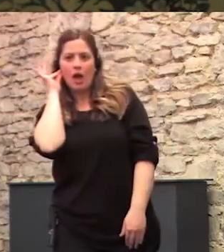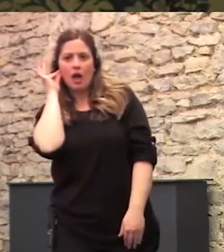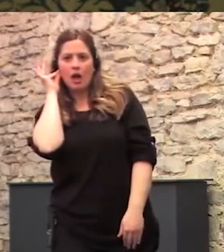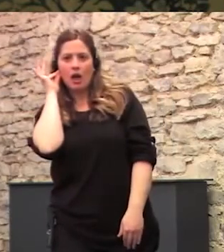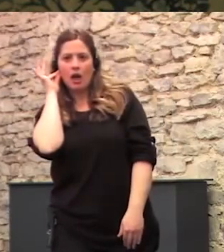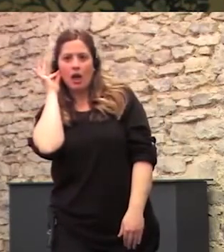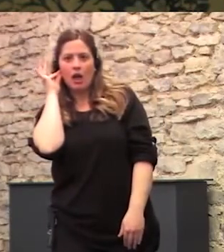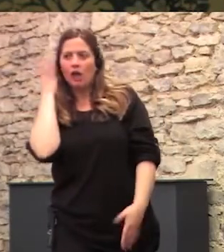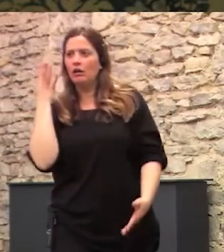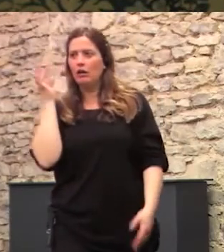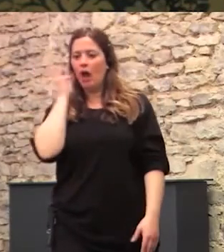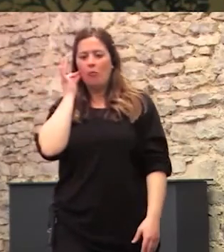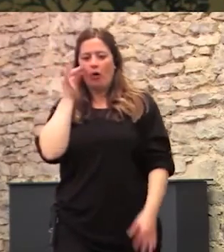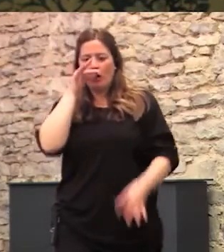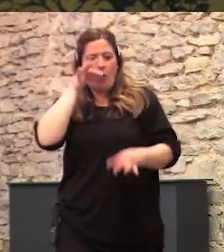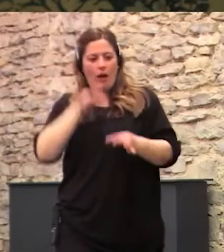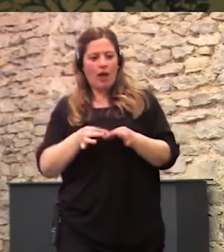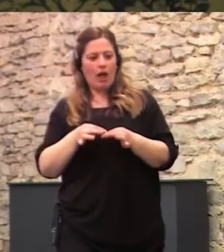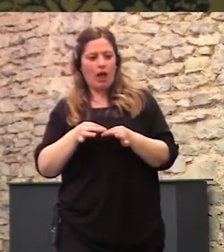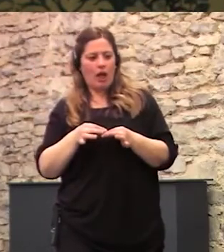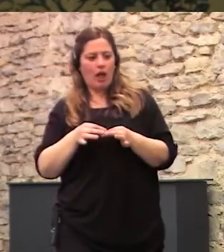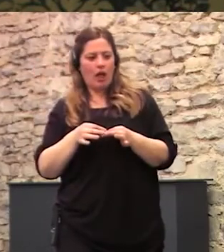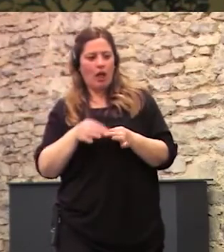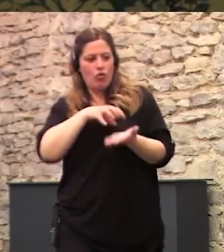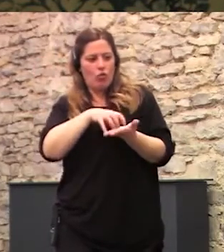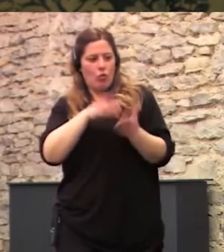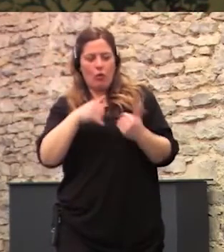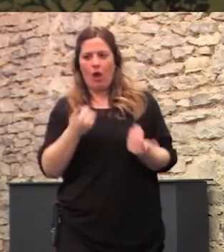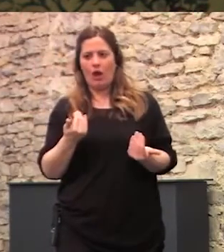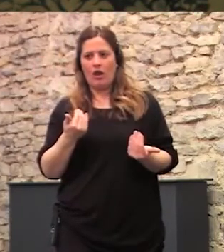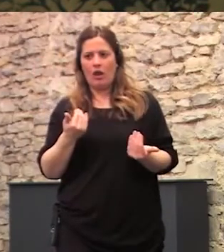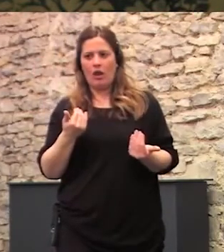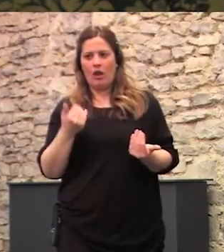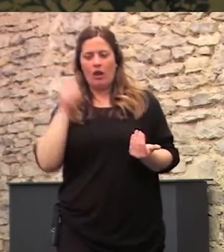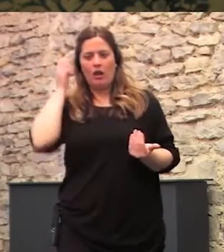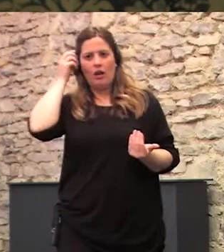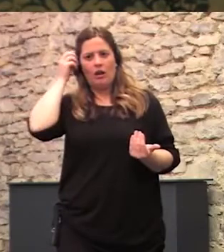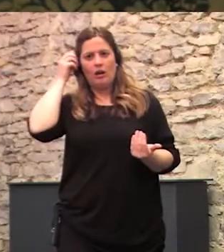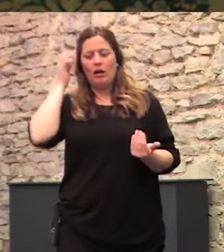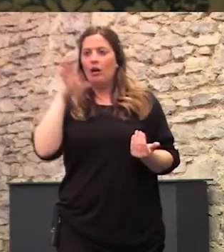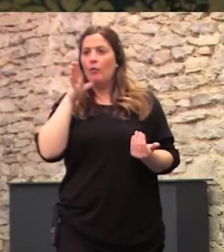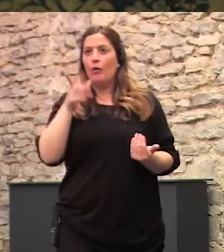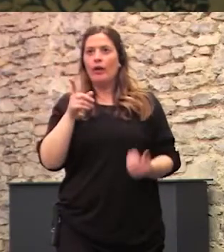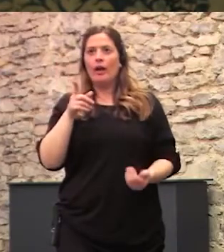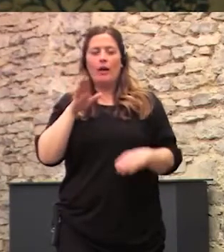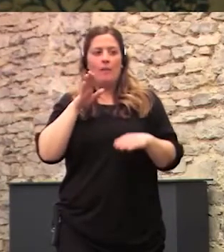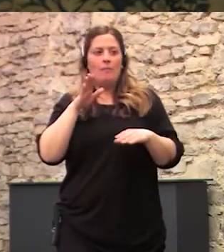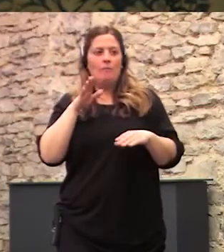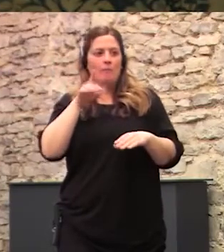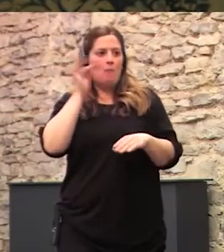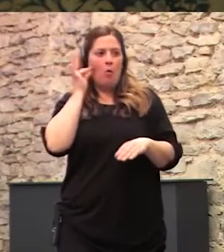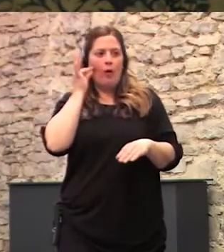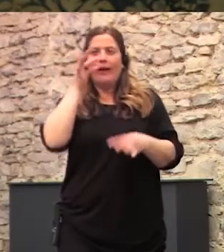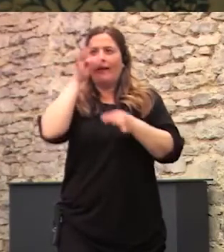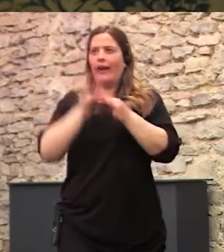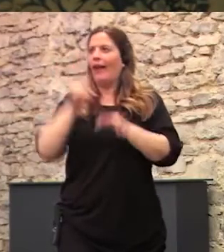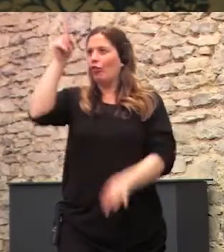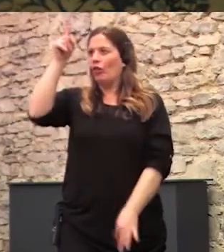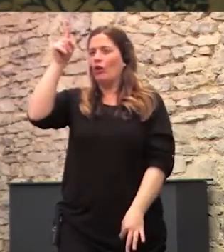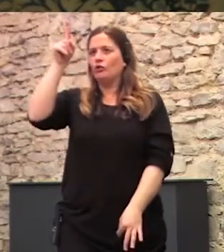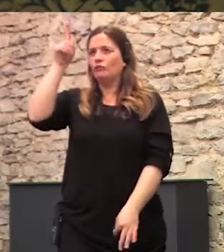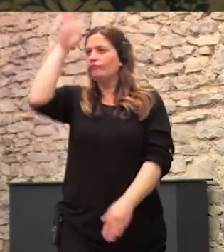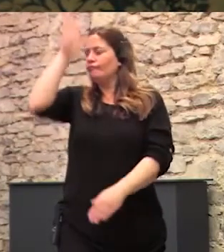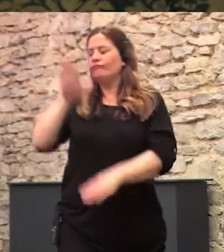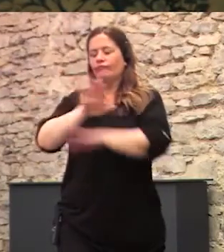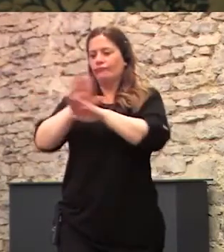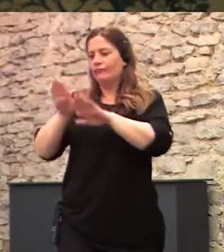se lo va a creer y no lo va a cuestionar, ¿vale? Porque para ella es sagrado y jugar con lo